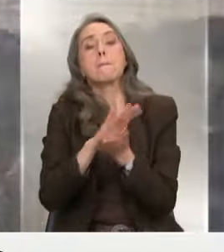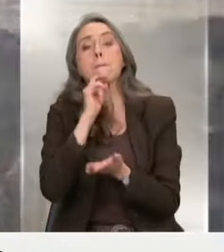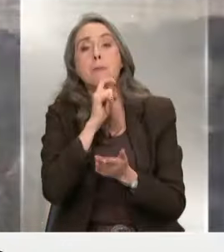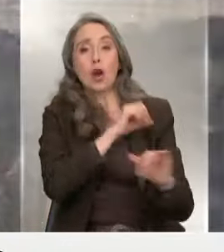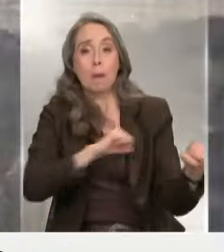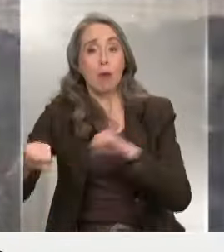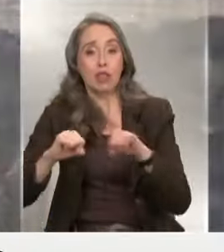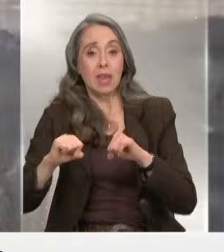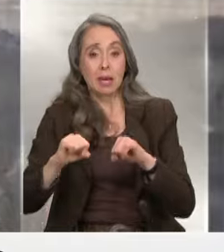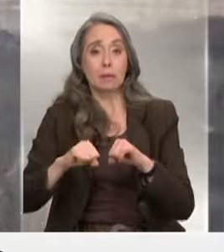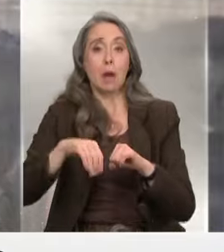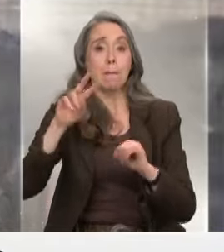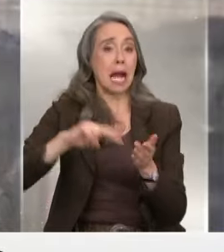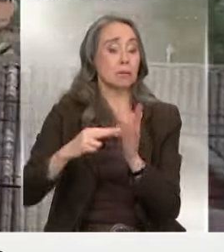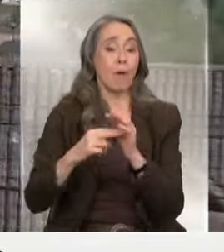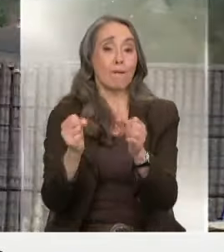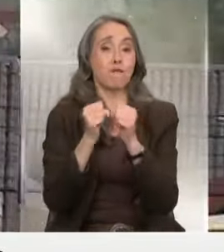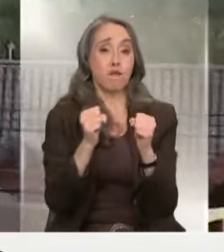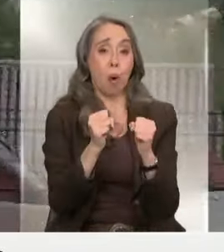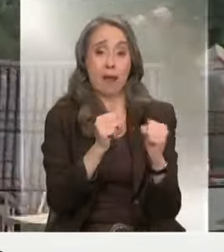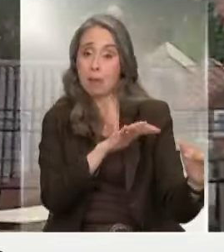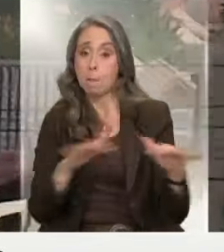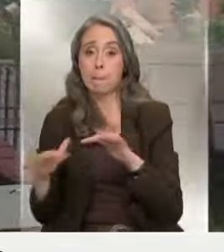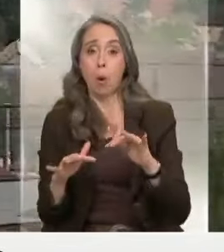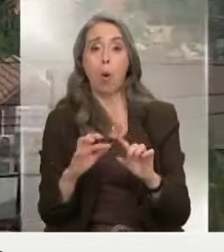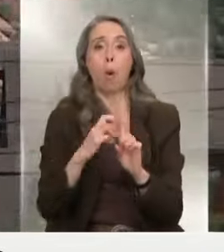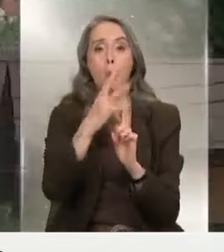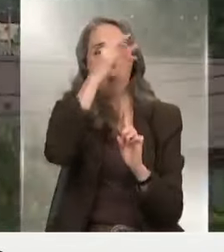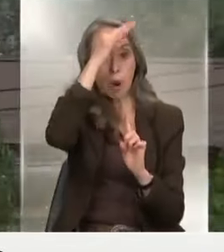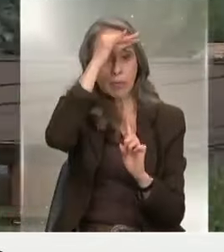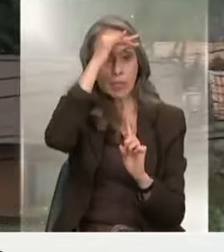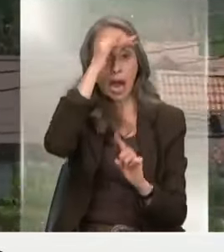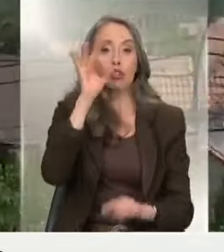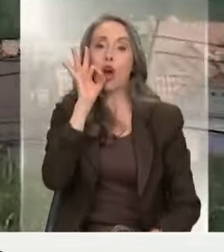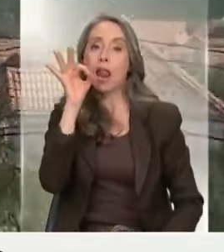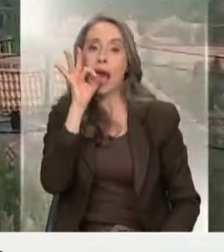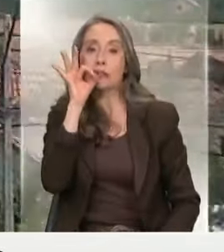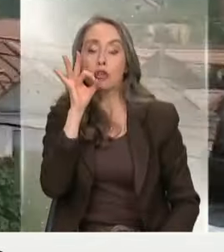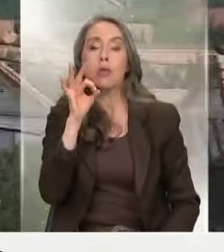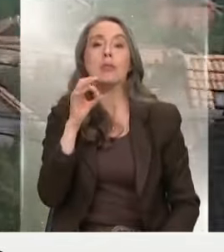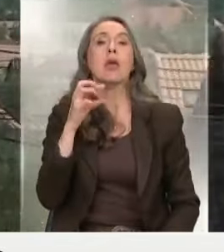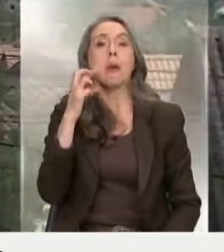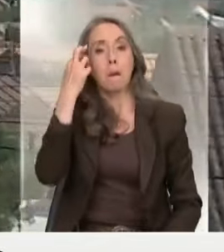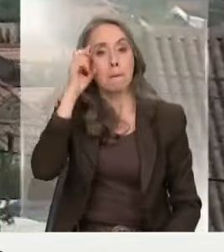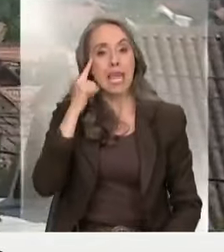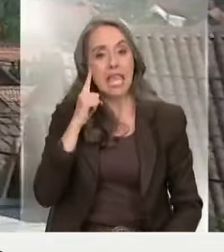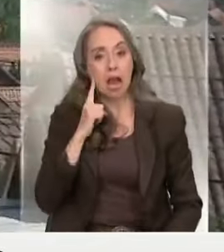que tendrían mayores repercusiones serían Puente Alto, Las Condes y Peñalolén.